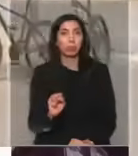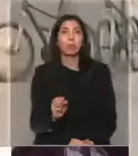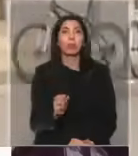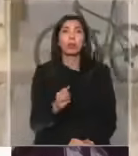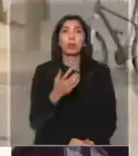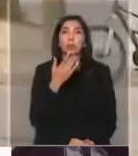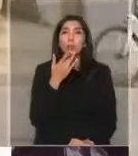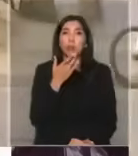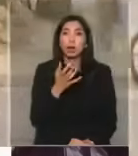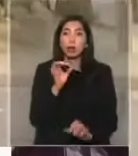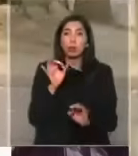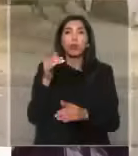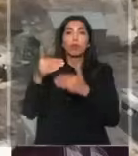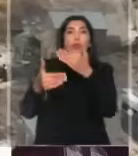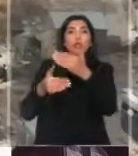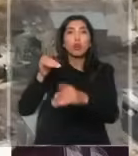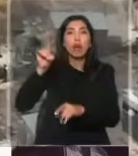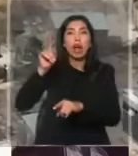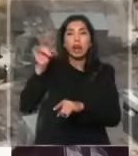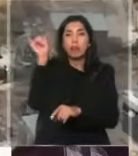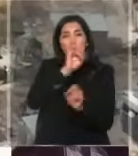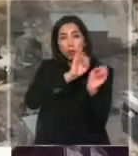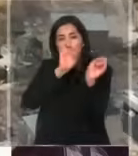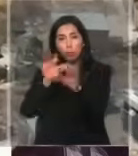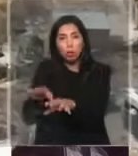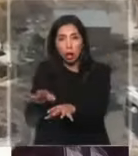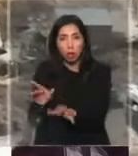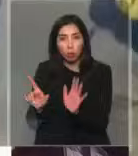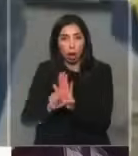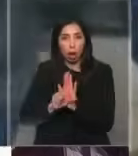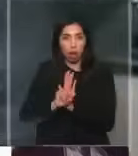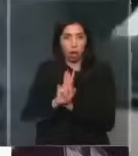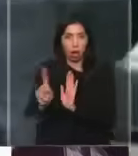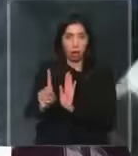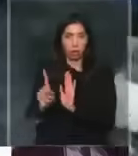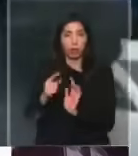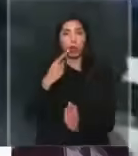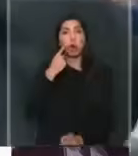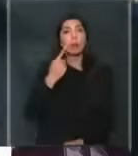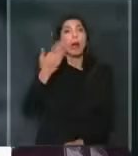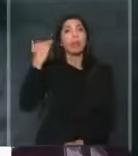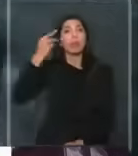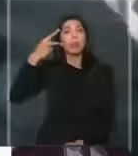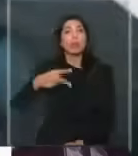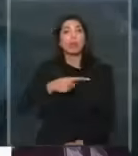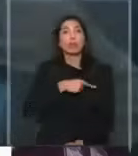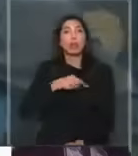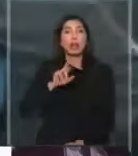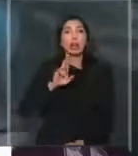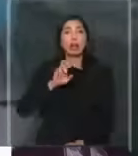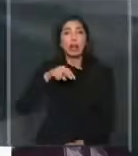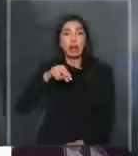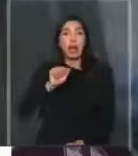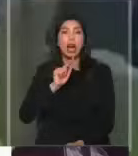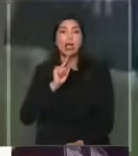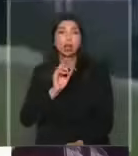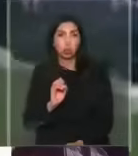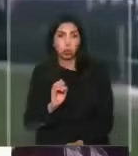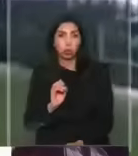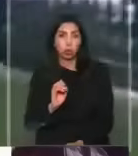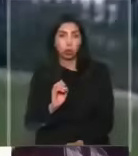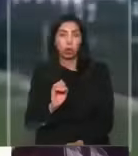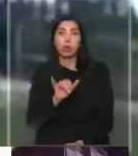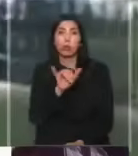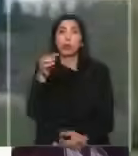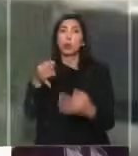este botadero ilegal de escombros. El entonces propietario Renato López Fuentes, de acuerdo con el juicio que lo condenó a 20 años de